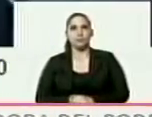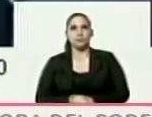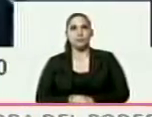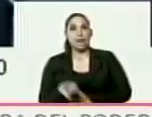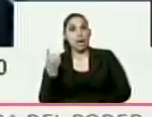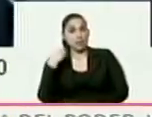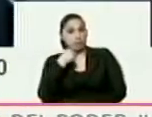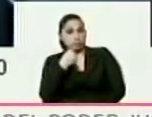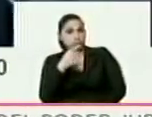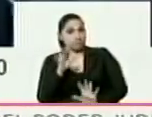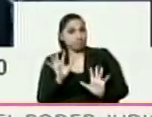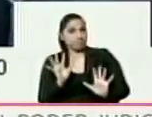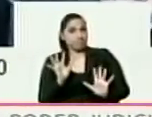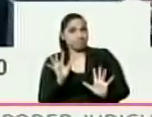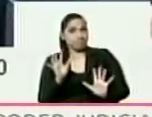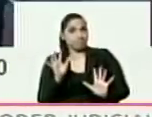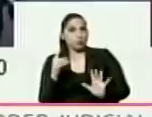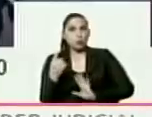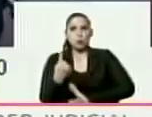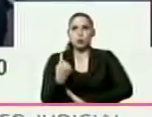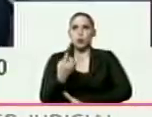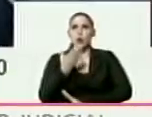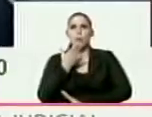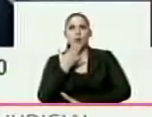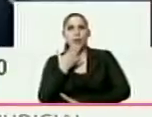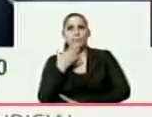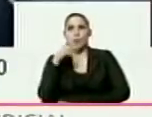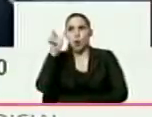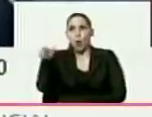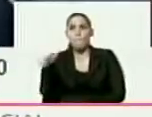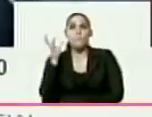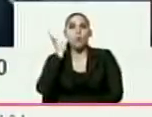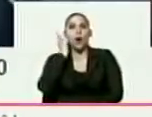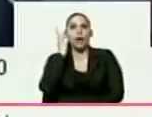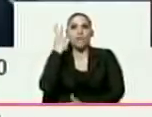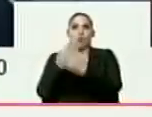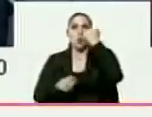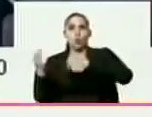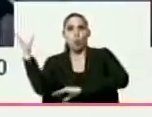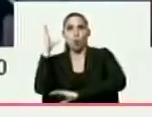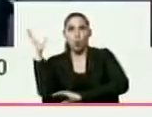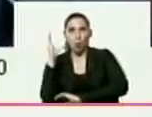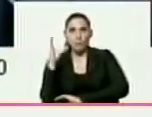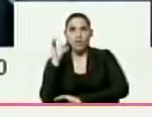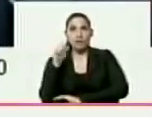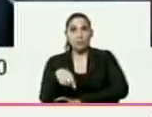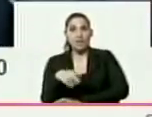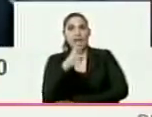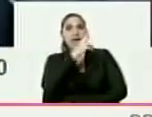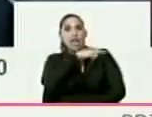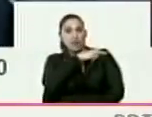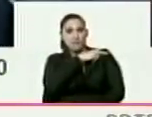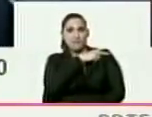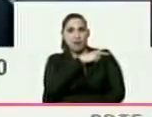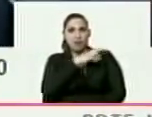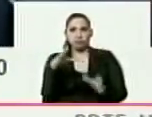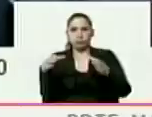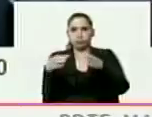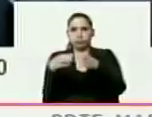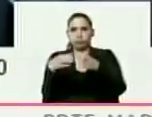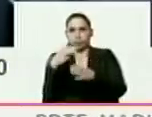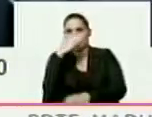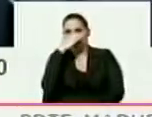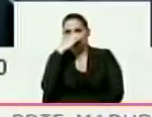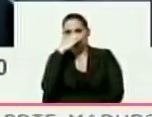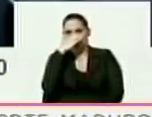Ayer lo dije. No solo en el caso de Aída Merlano, no solo en el caso de los jefes de los rastrojos que los tenemos